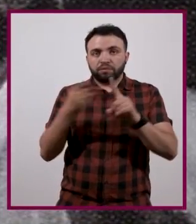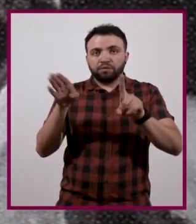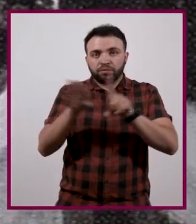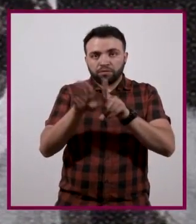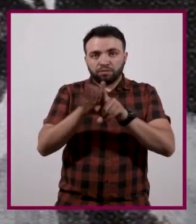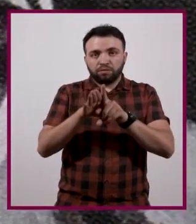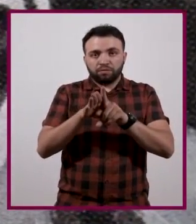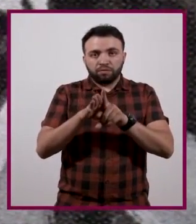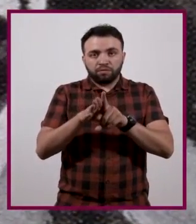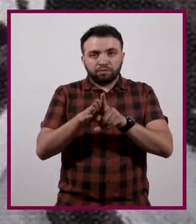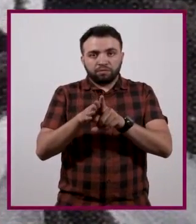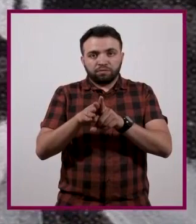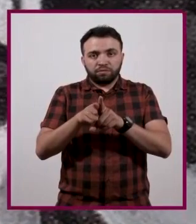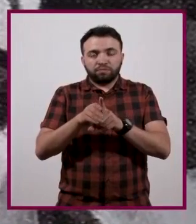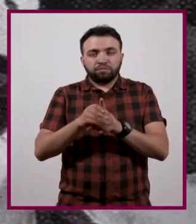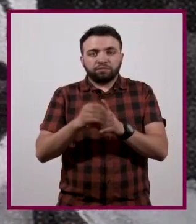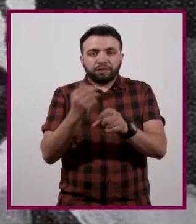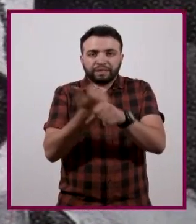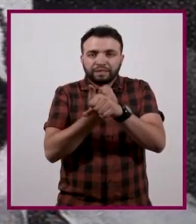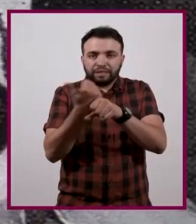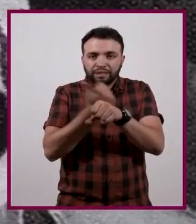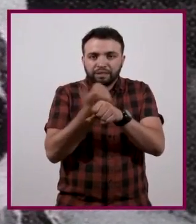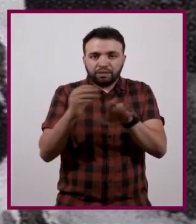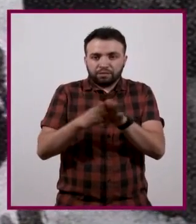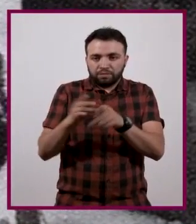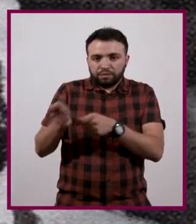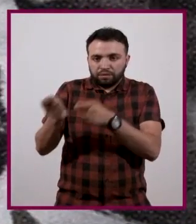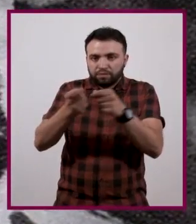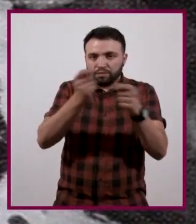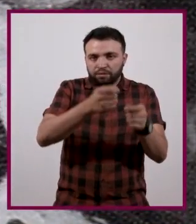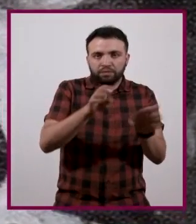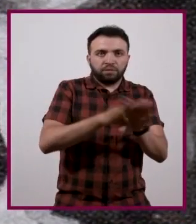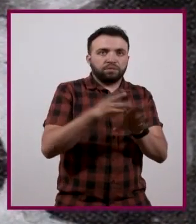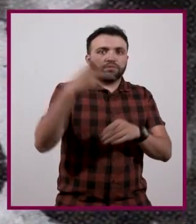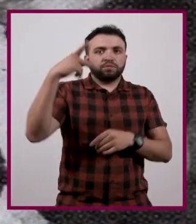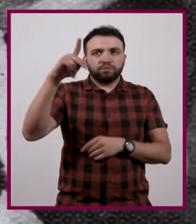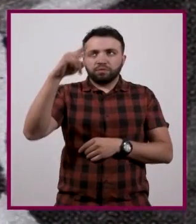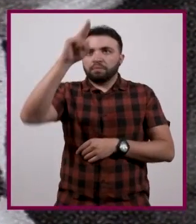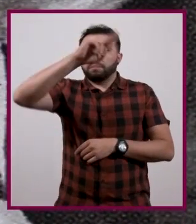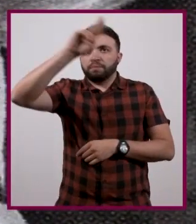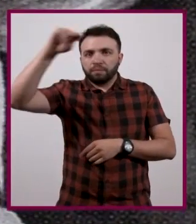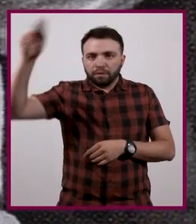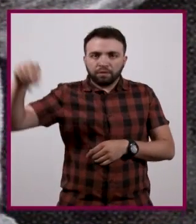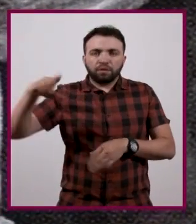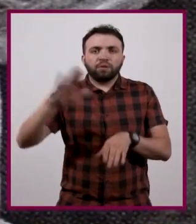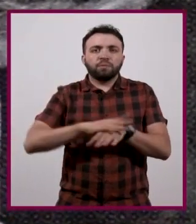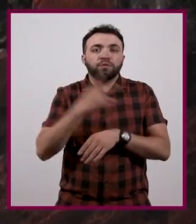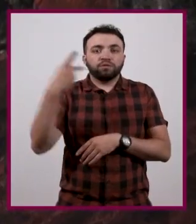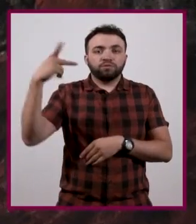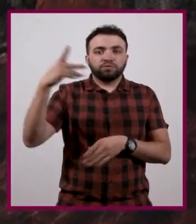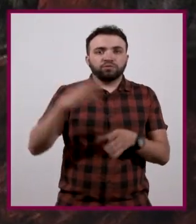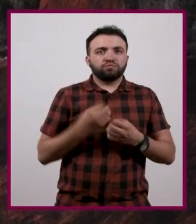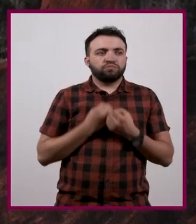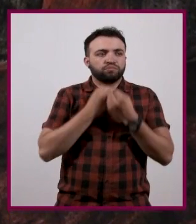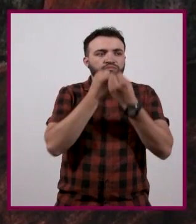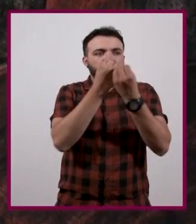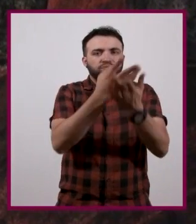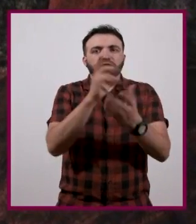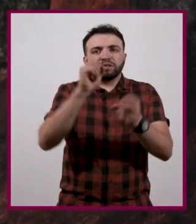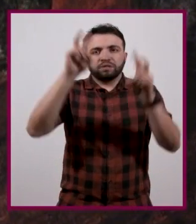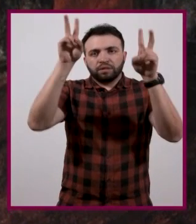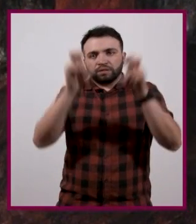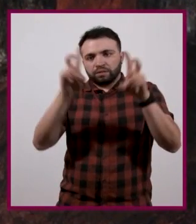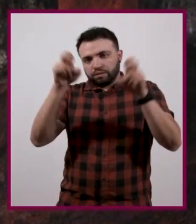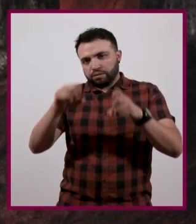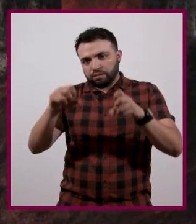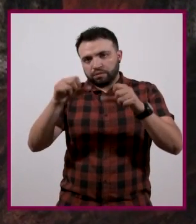extraordinario que tuvo por todos los preceptos académicos tradicionales de la pintura, por su gran expresividad temática y